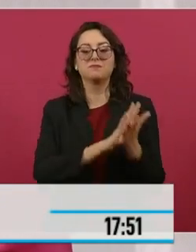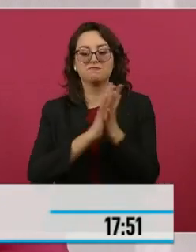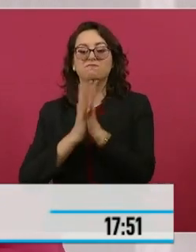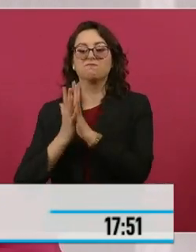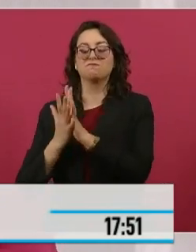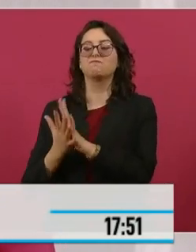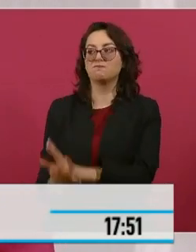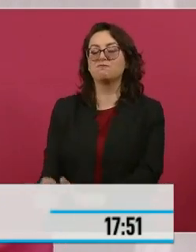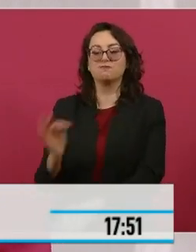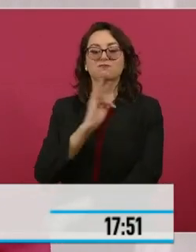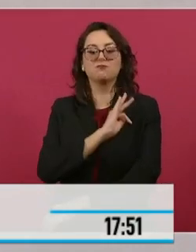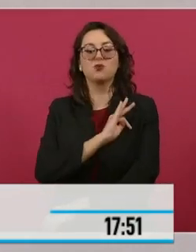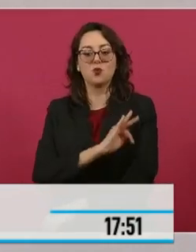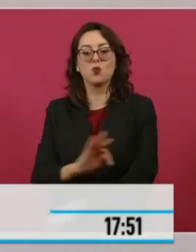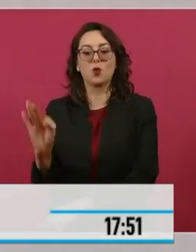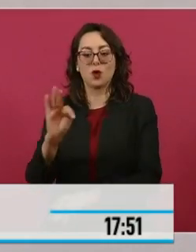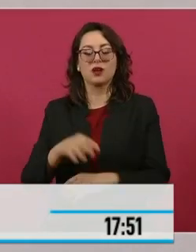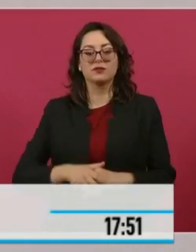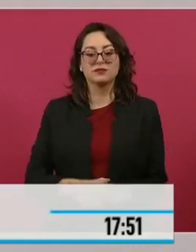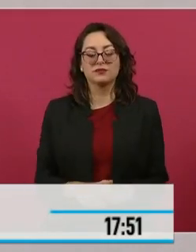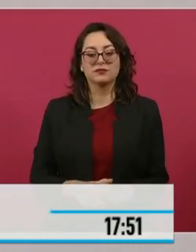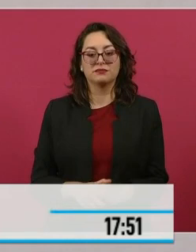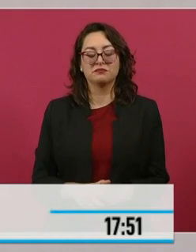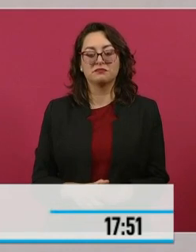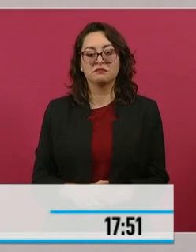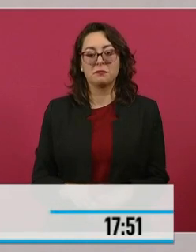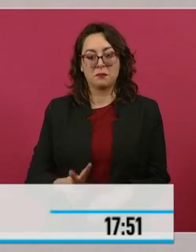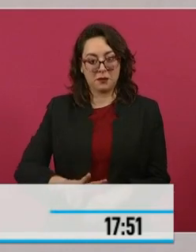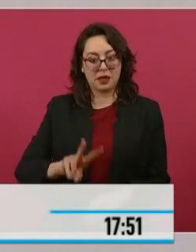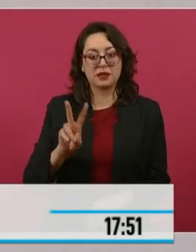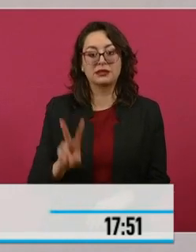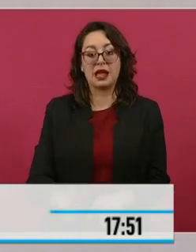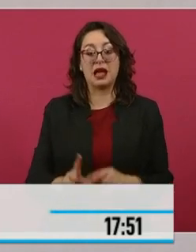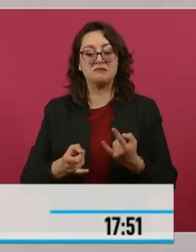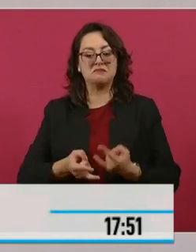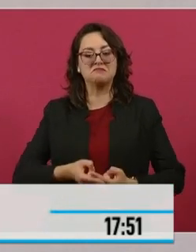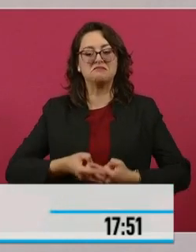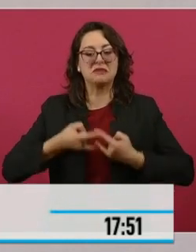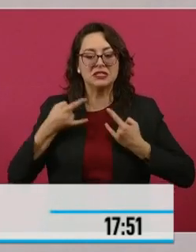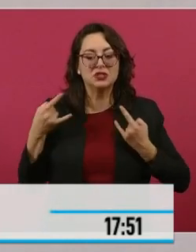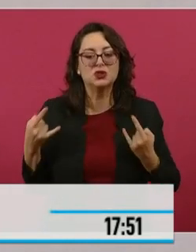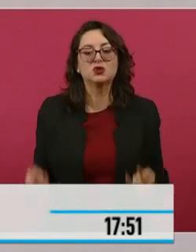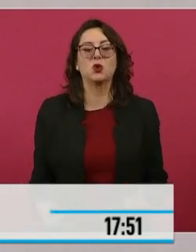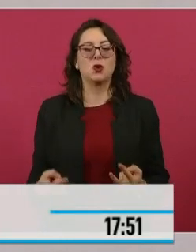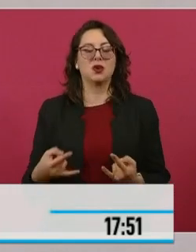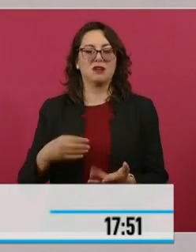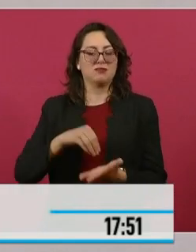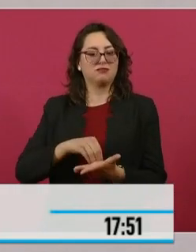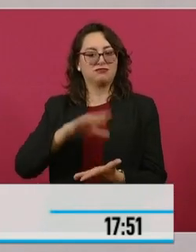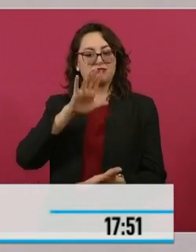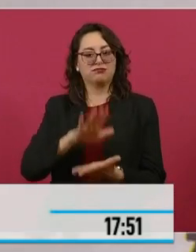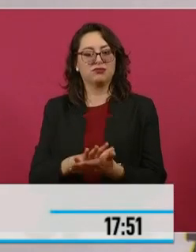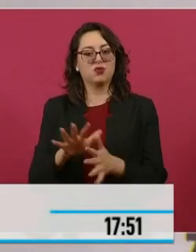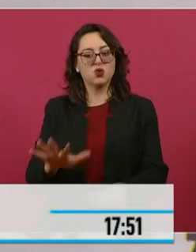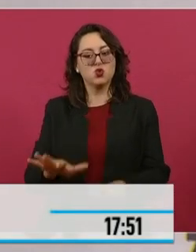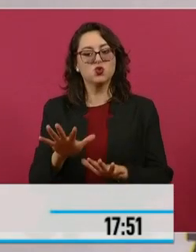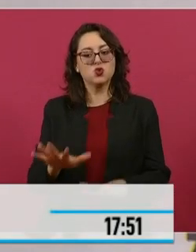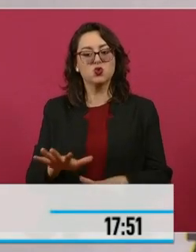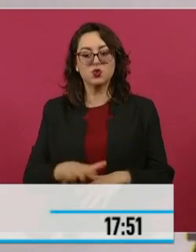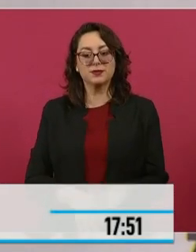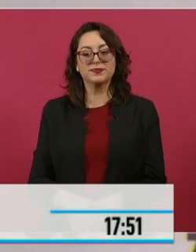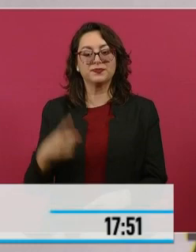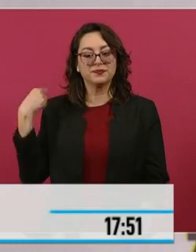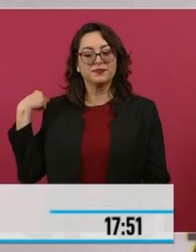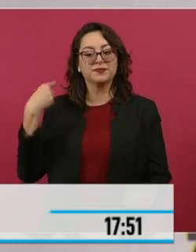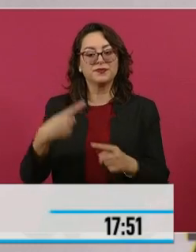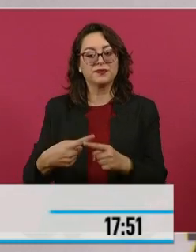protagonistas del cambio verdadero, sino los protagonistas de la historia nacional. Han pasado 5 años